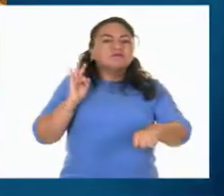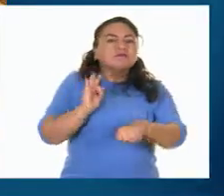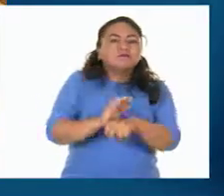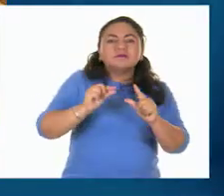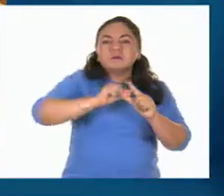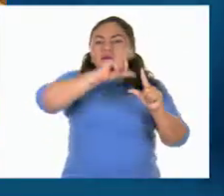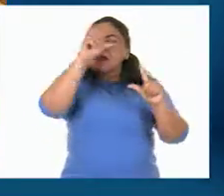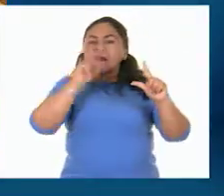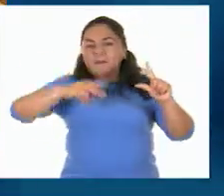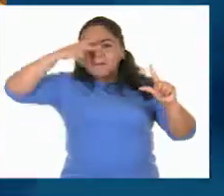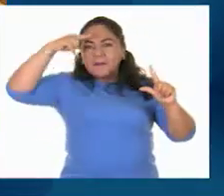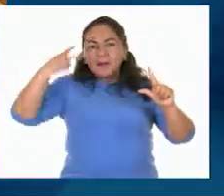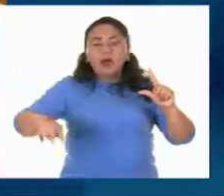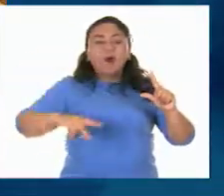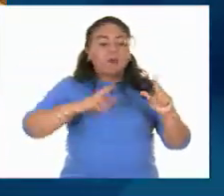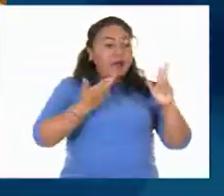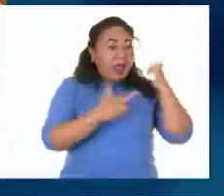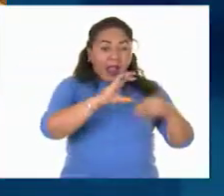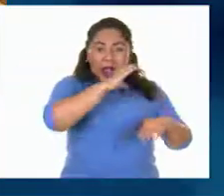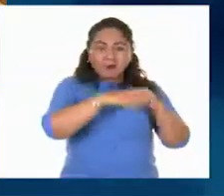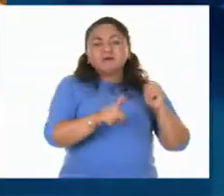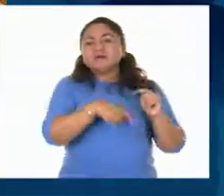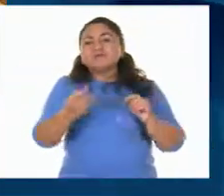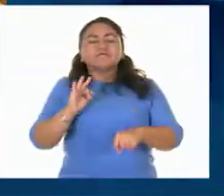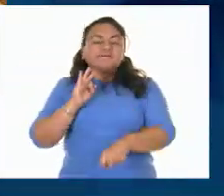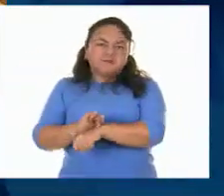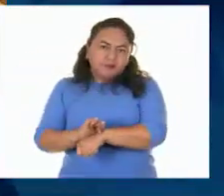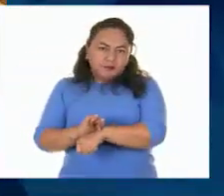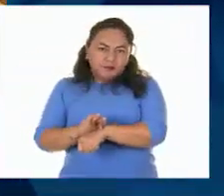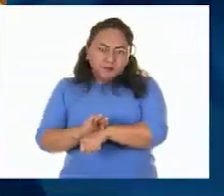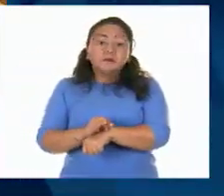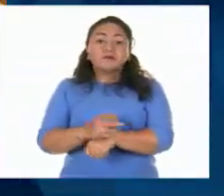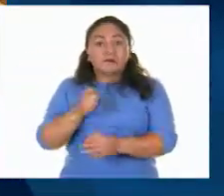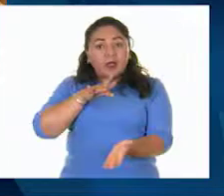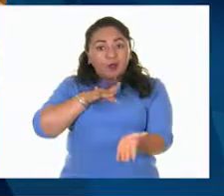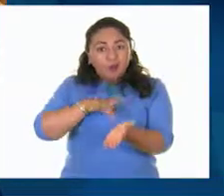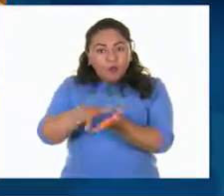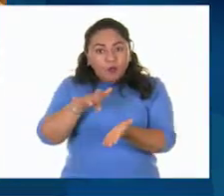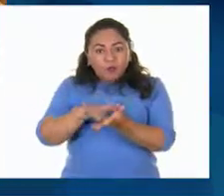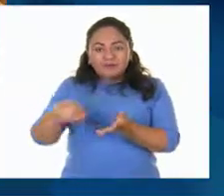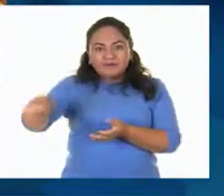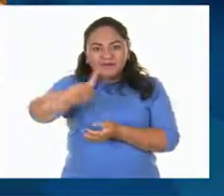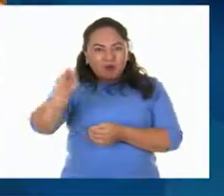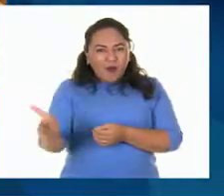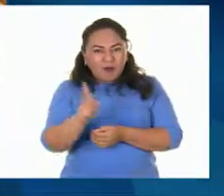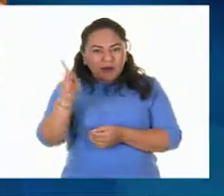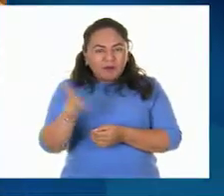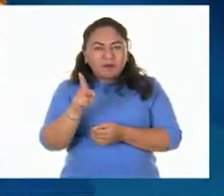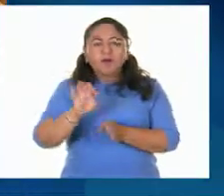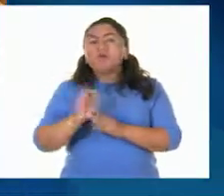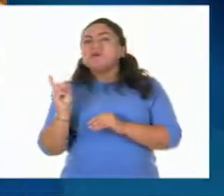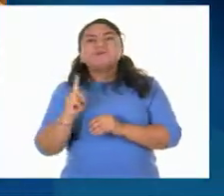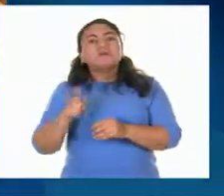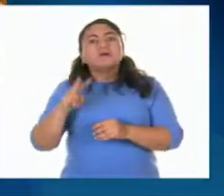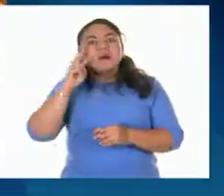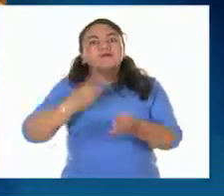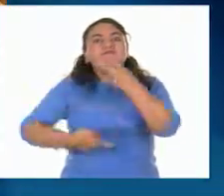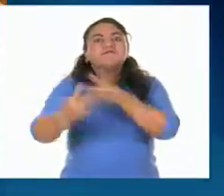mexicano posrevolucionario. El apoyo popular a tal medida no se dejó esperar.